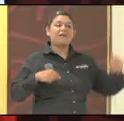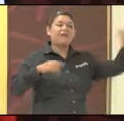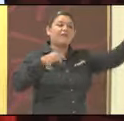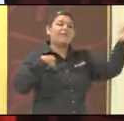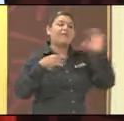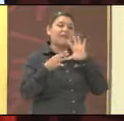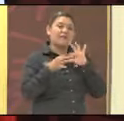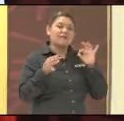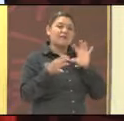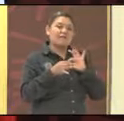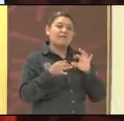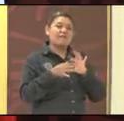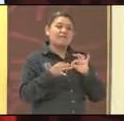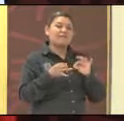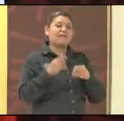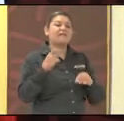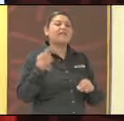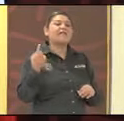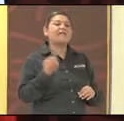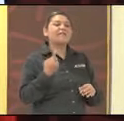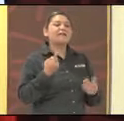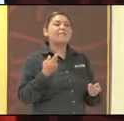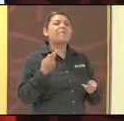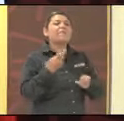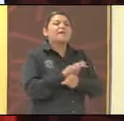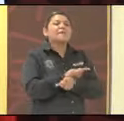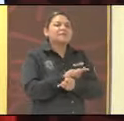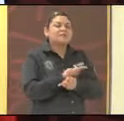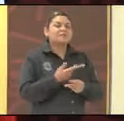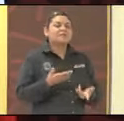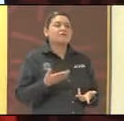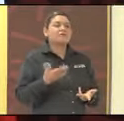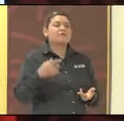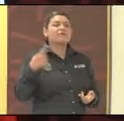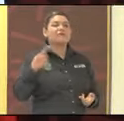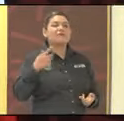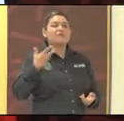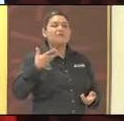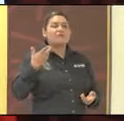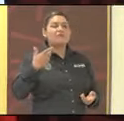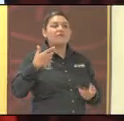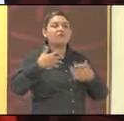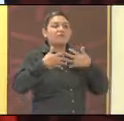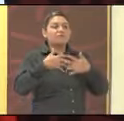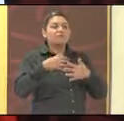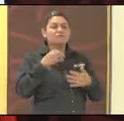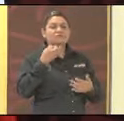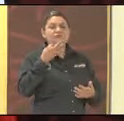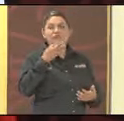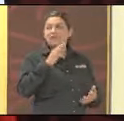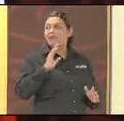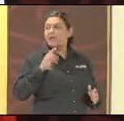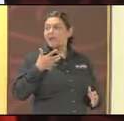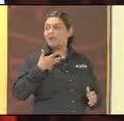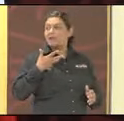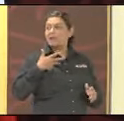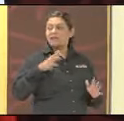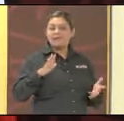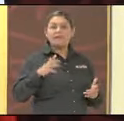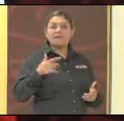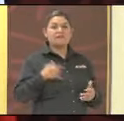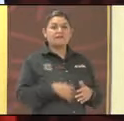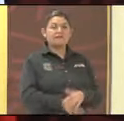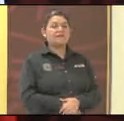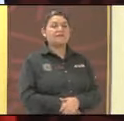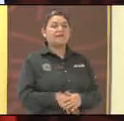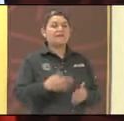explicación de lo que sucedió. Tuvimos una falla mecánica. Pues aquí está ya.